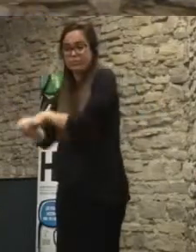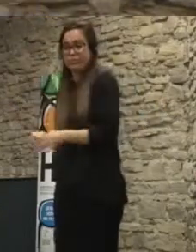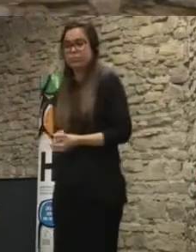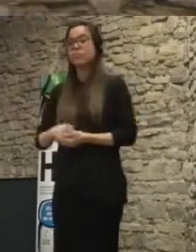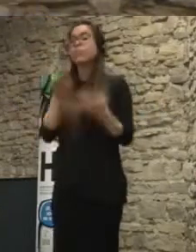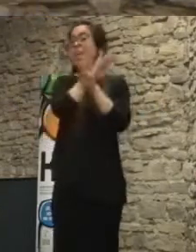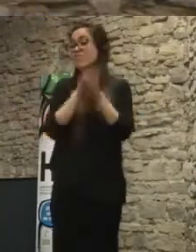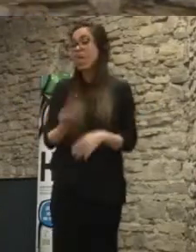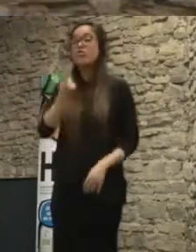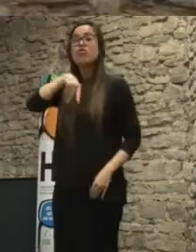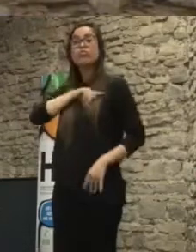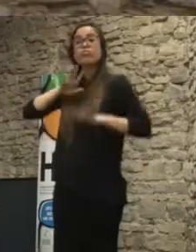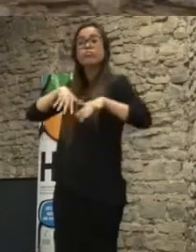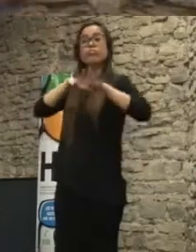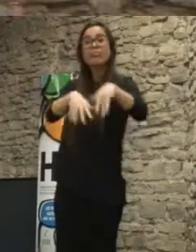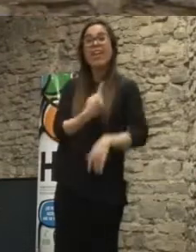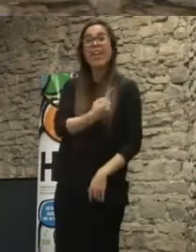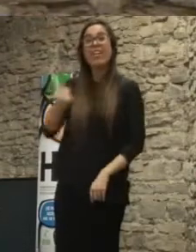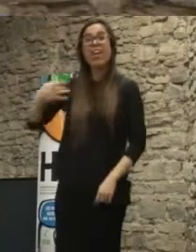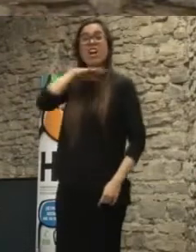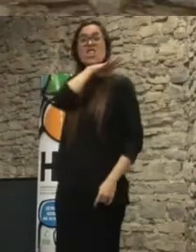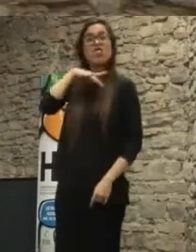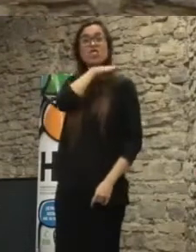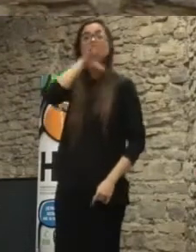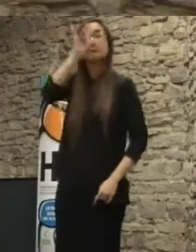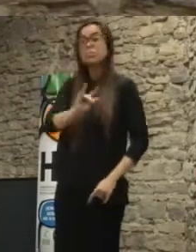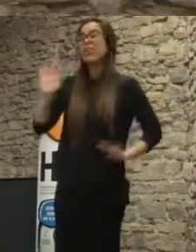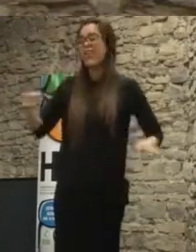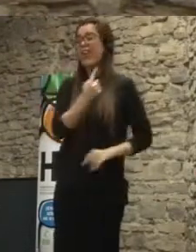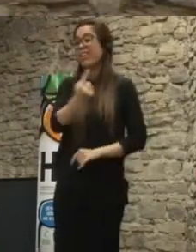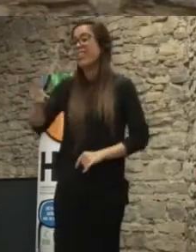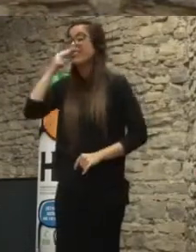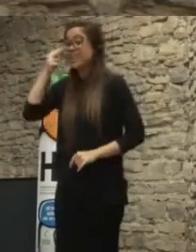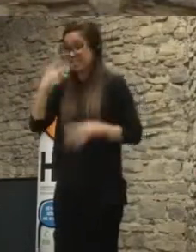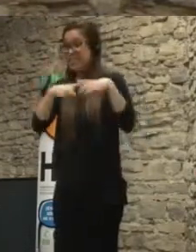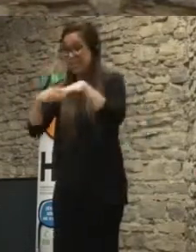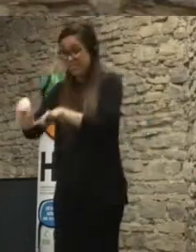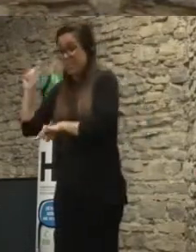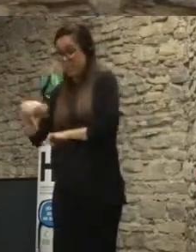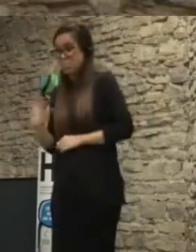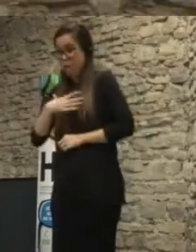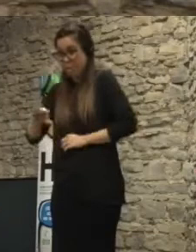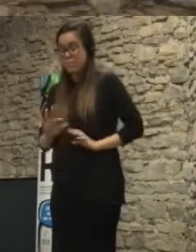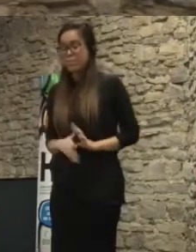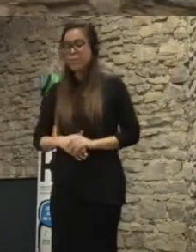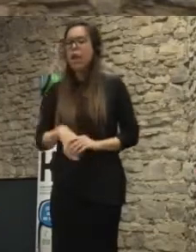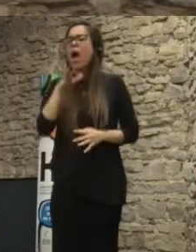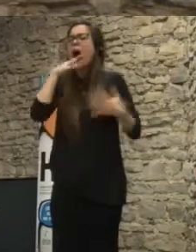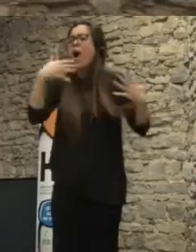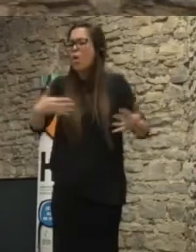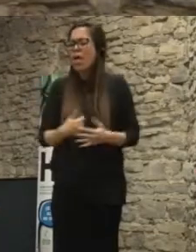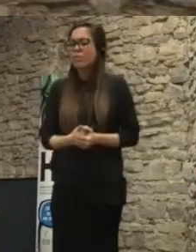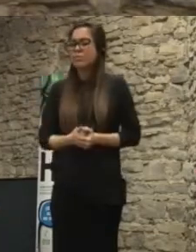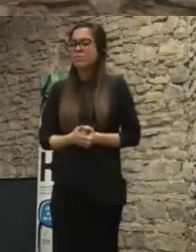expectativas, intereses, y eso se ha visto después en lo difícil que es articular todo eso, ¿no? Ahora,